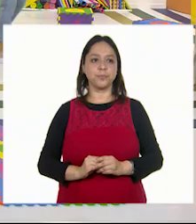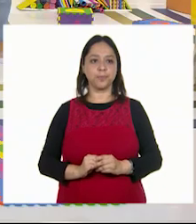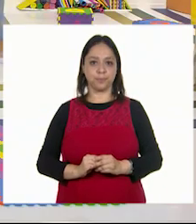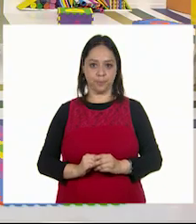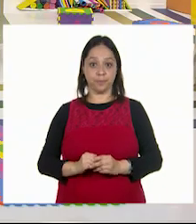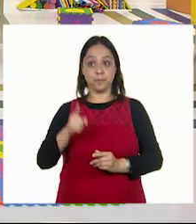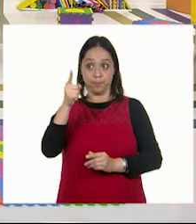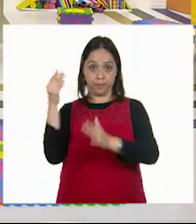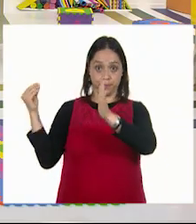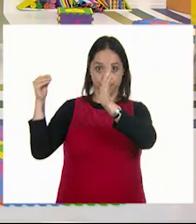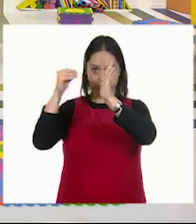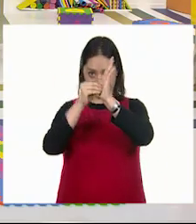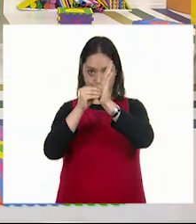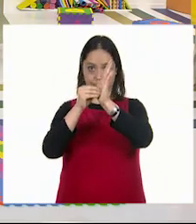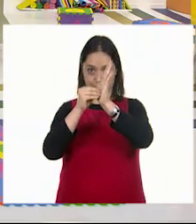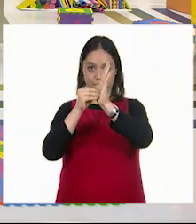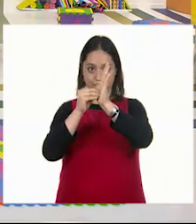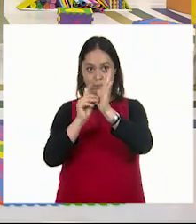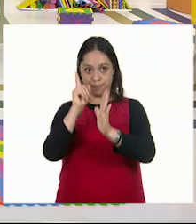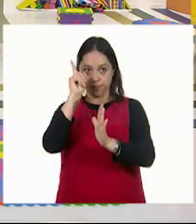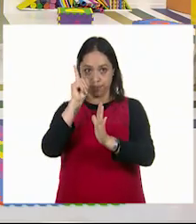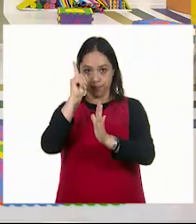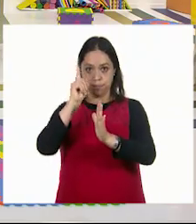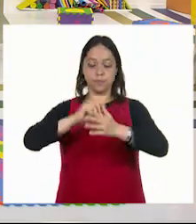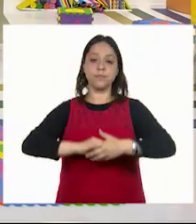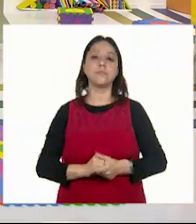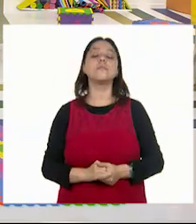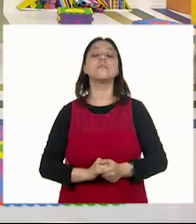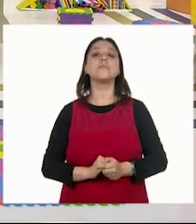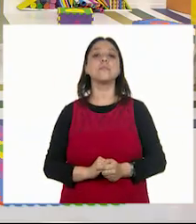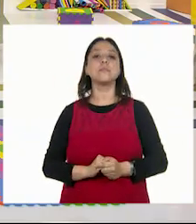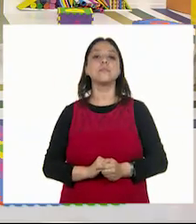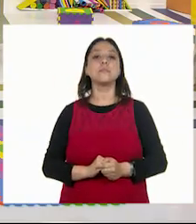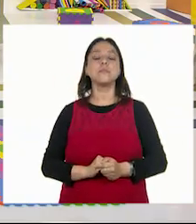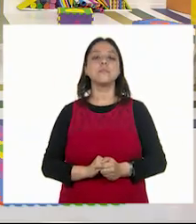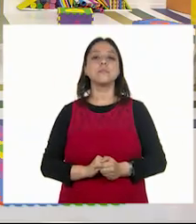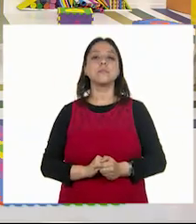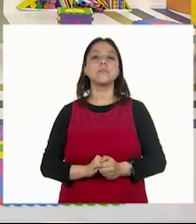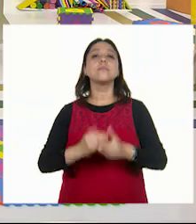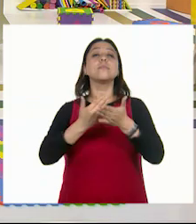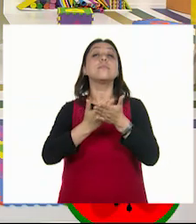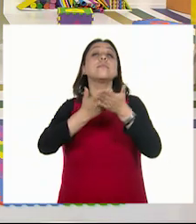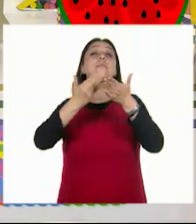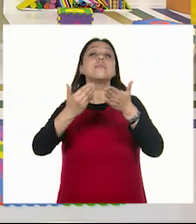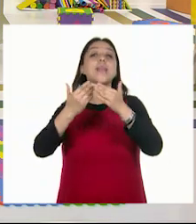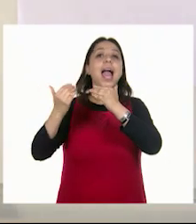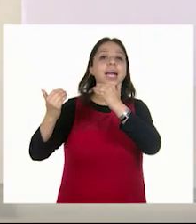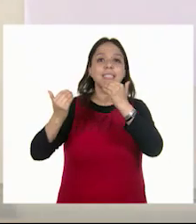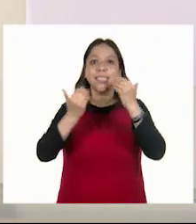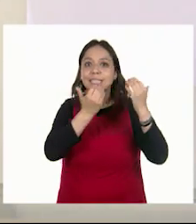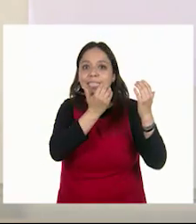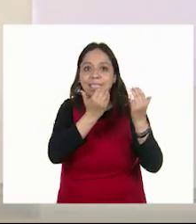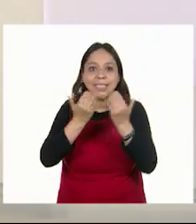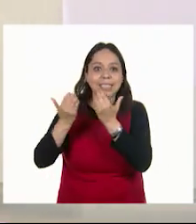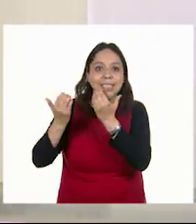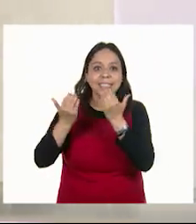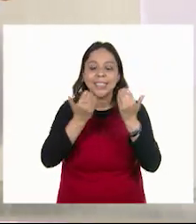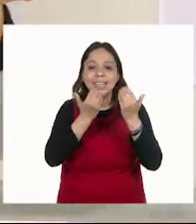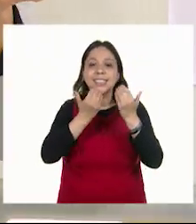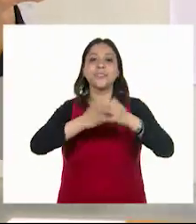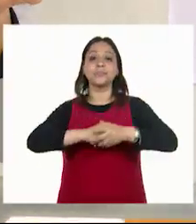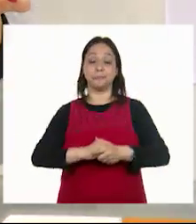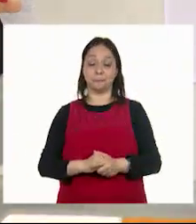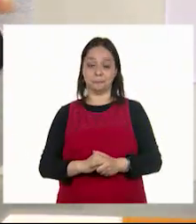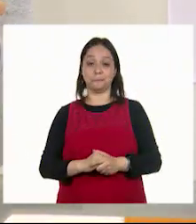Leche. Muy bien. Ahora vamos con... Una sandía. Una sandía,